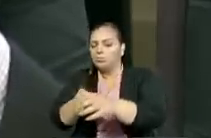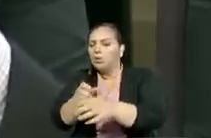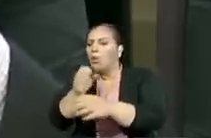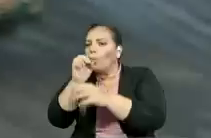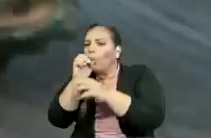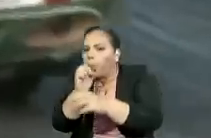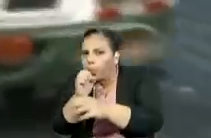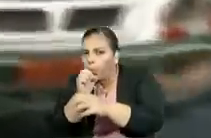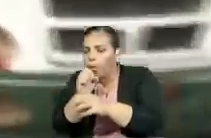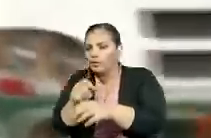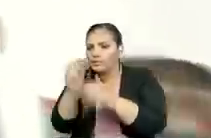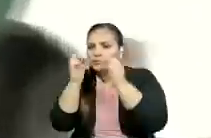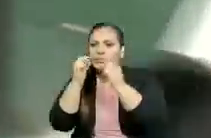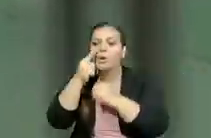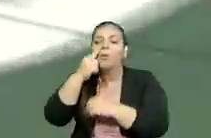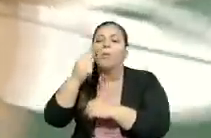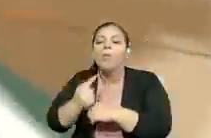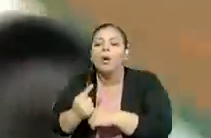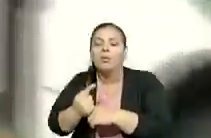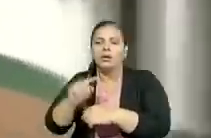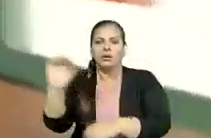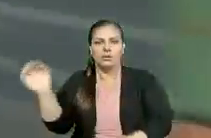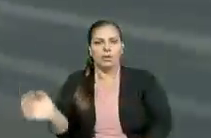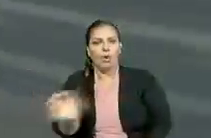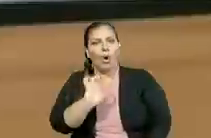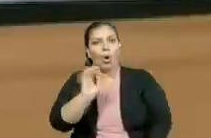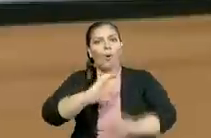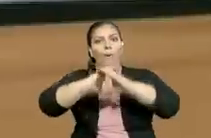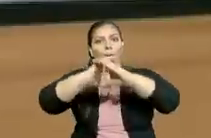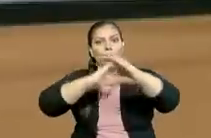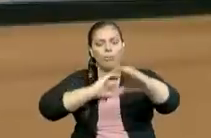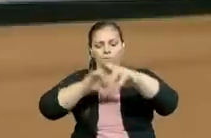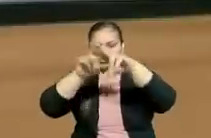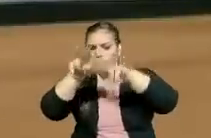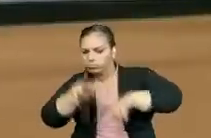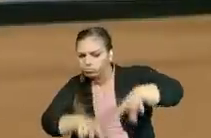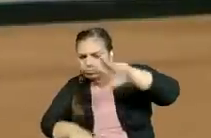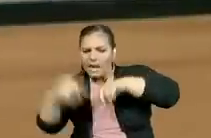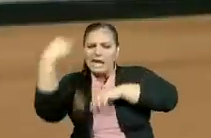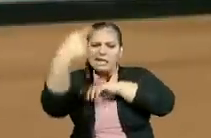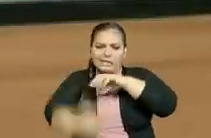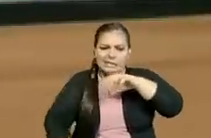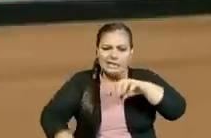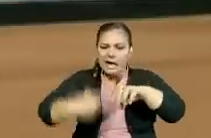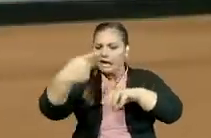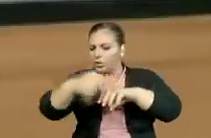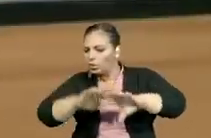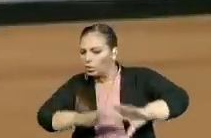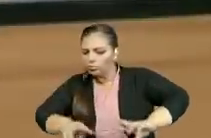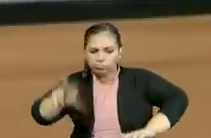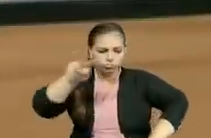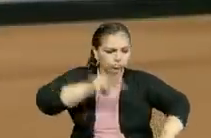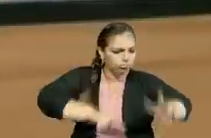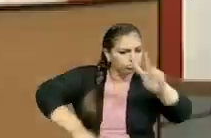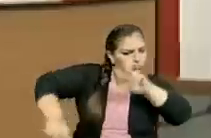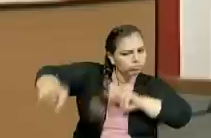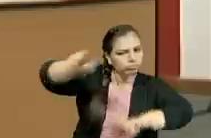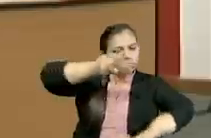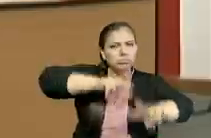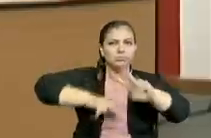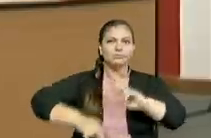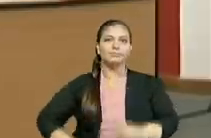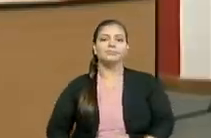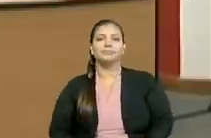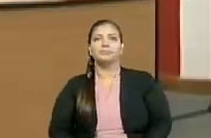sobre todo pues el examen de alcoholemia al que se someten los conductores. En el marco de estos días de asueto informaron que los balnearios municipales de la